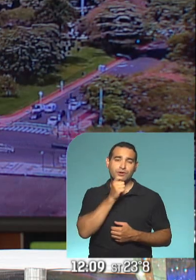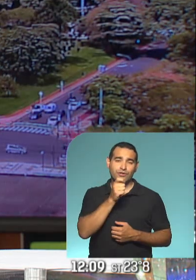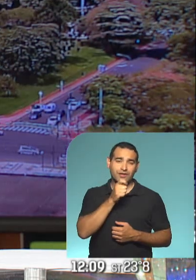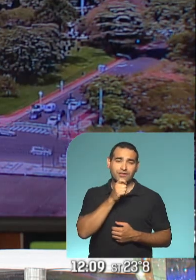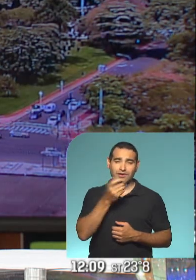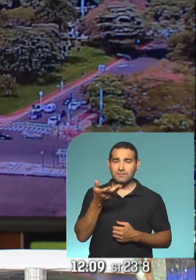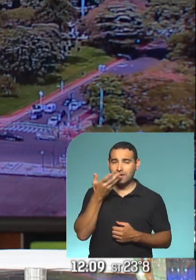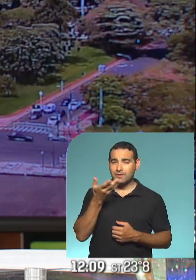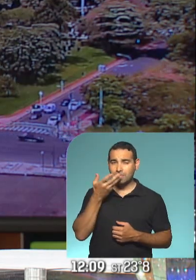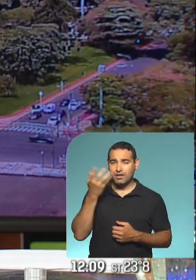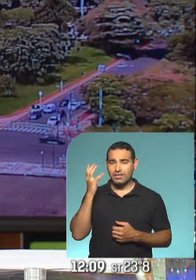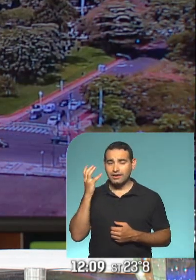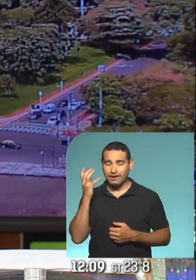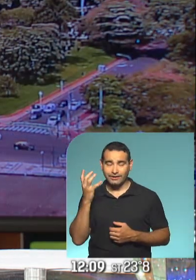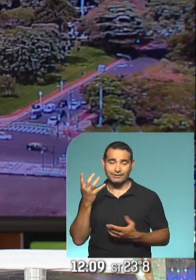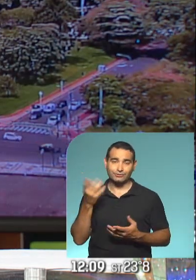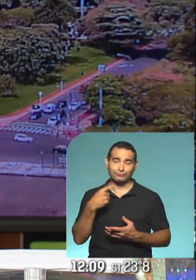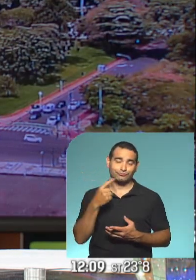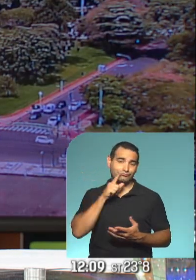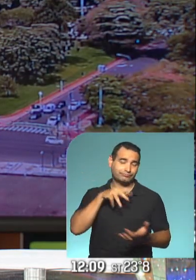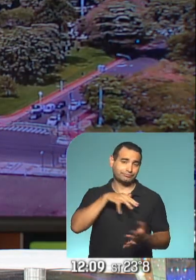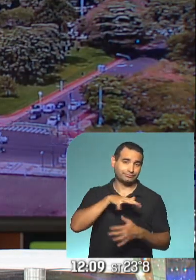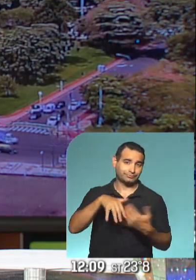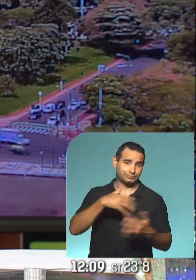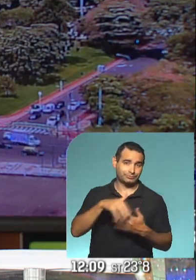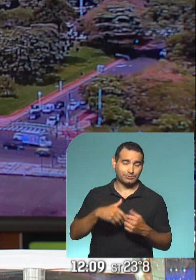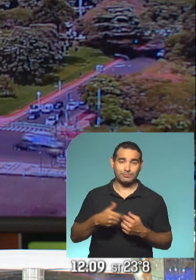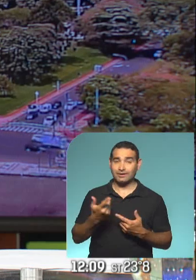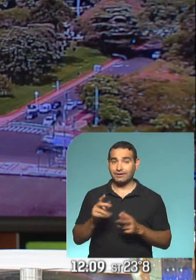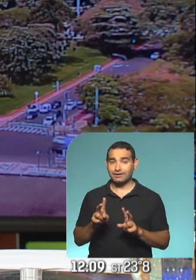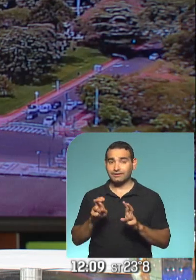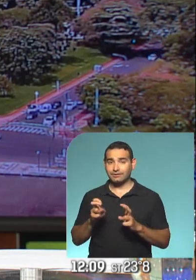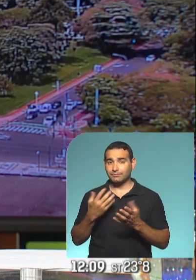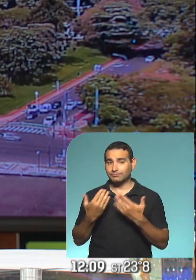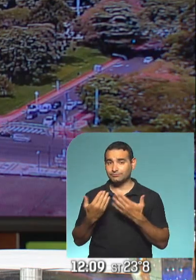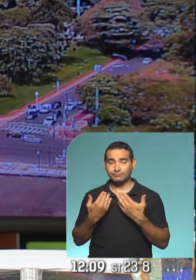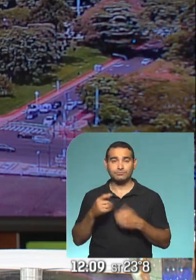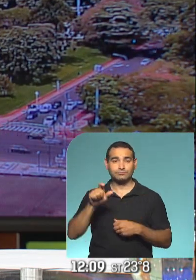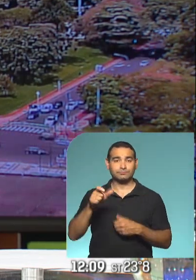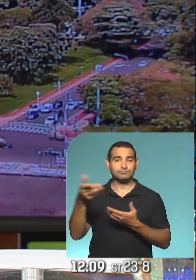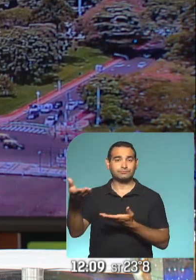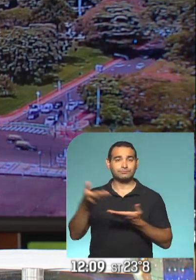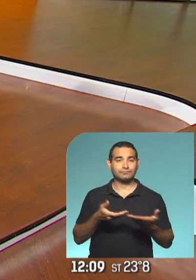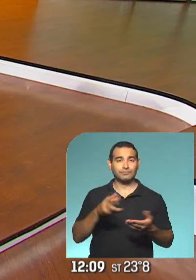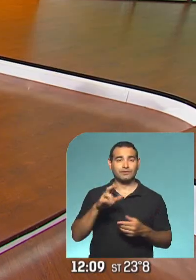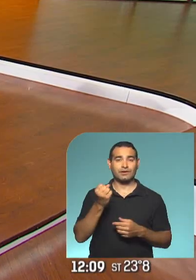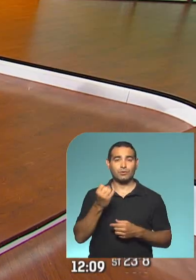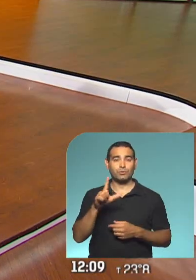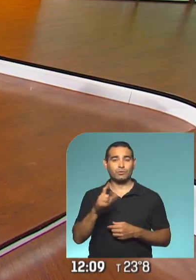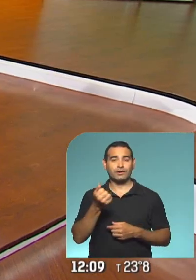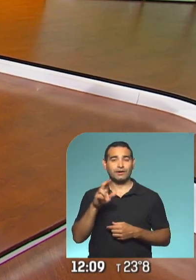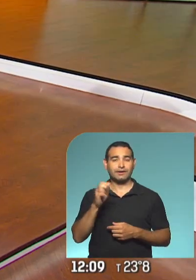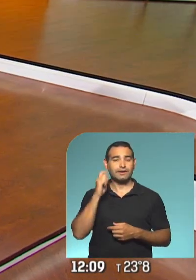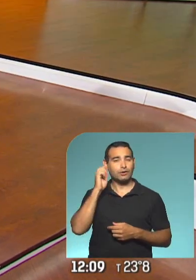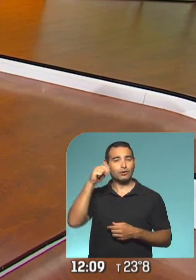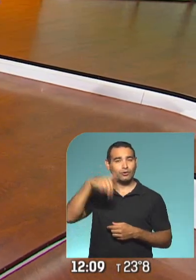sucedió durante el fin de semana. Bien. Ale, para hablar de este tema estamos con un invitado, con Raúl Aragón, es analista